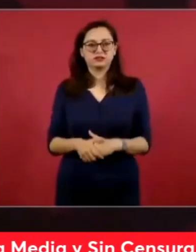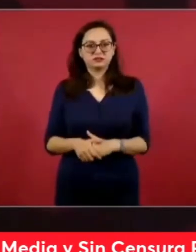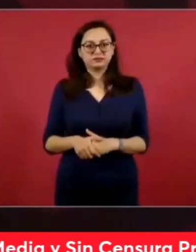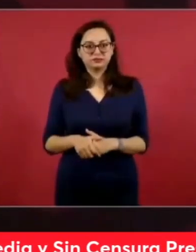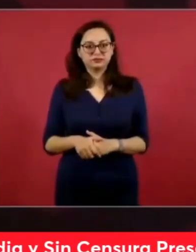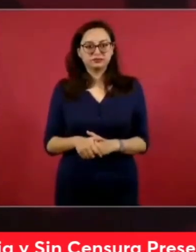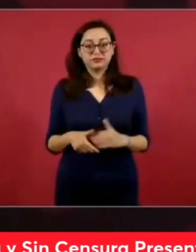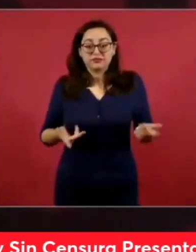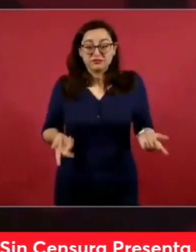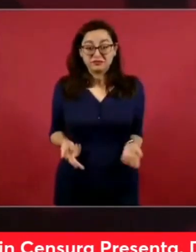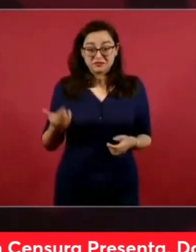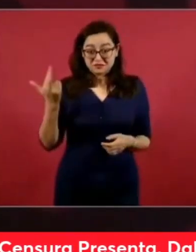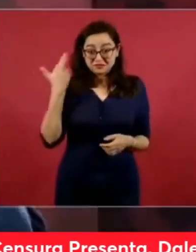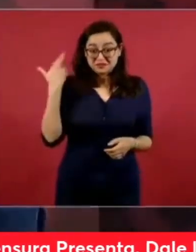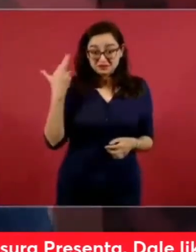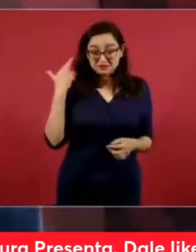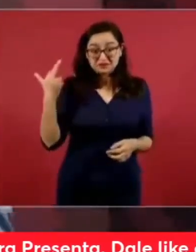Es poca la censura.